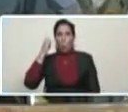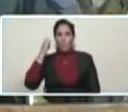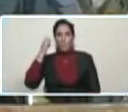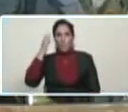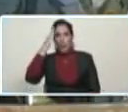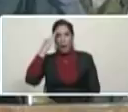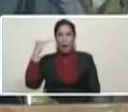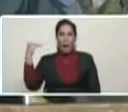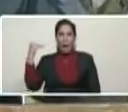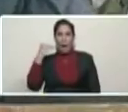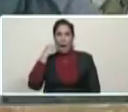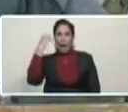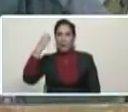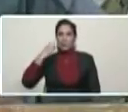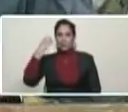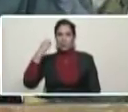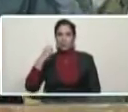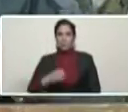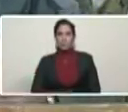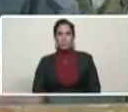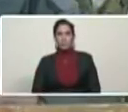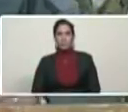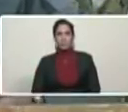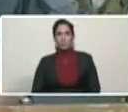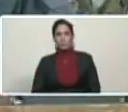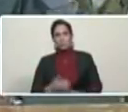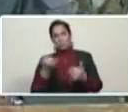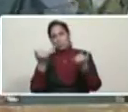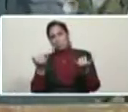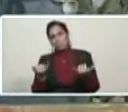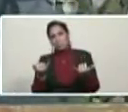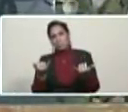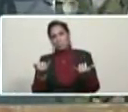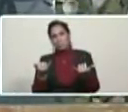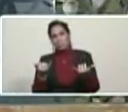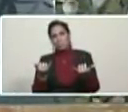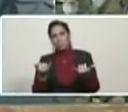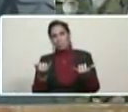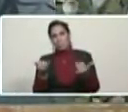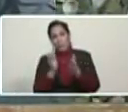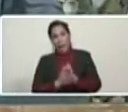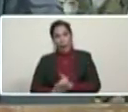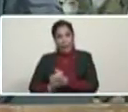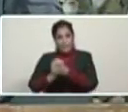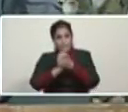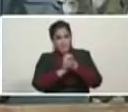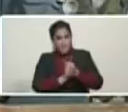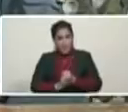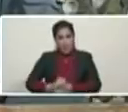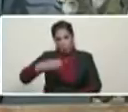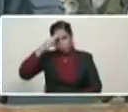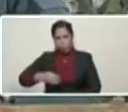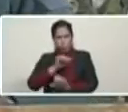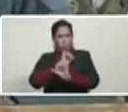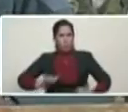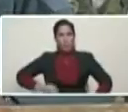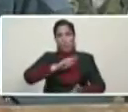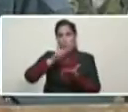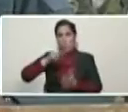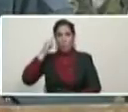de Euroasia. Ahora, queridos compañeros militares, Fuerza Armada Nacional